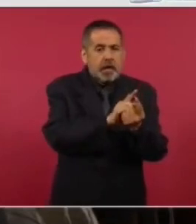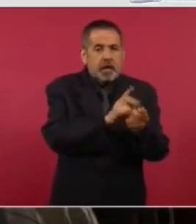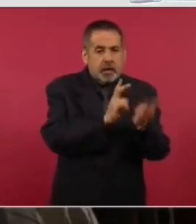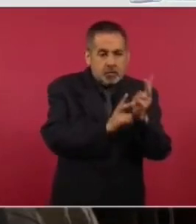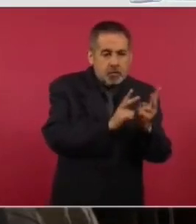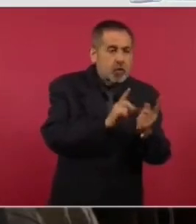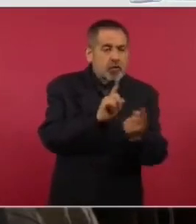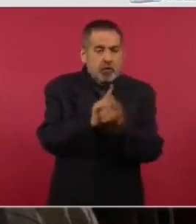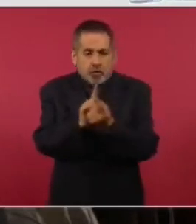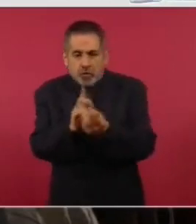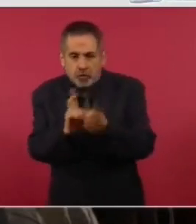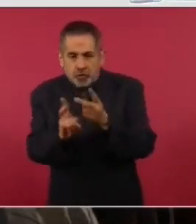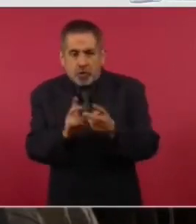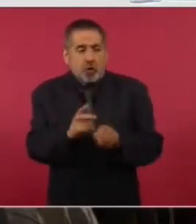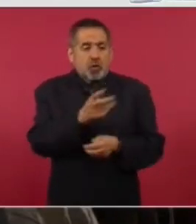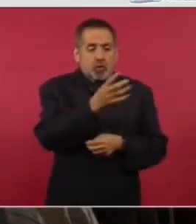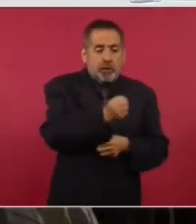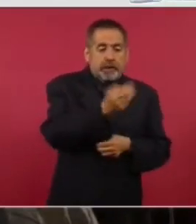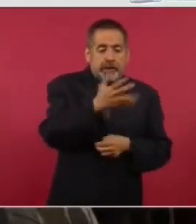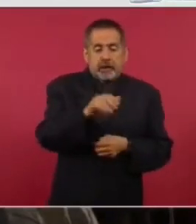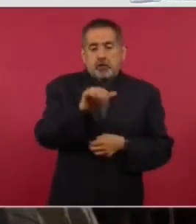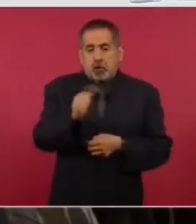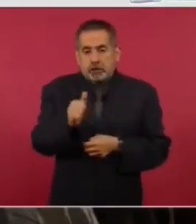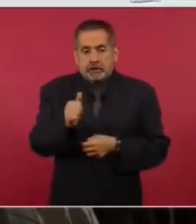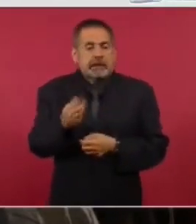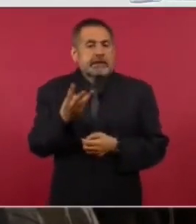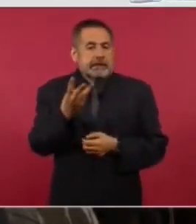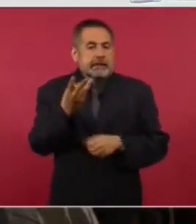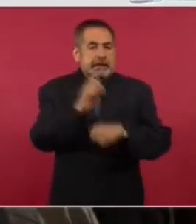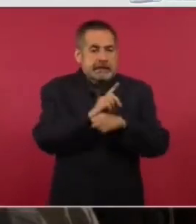el día 9, el día 10 y el día 11.